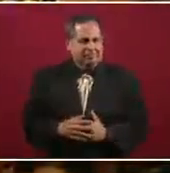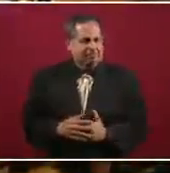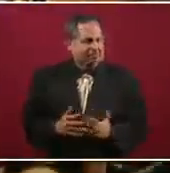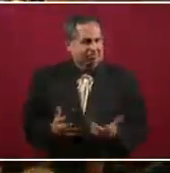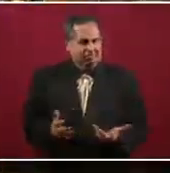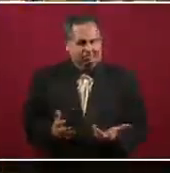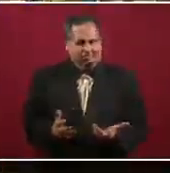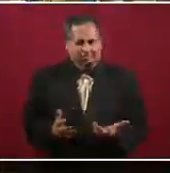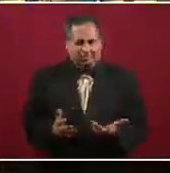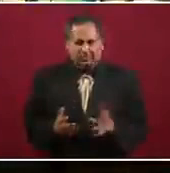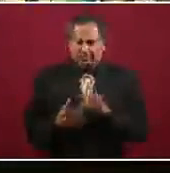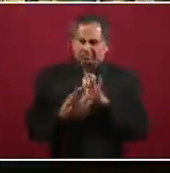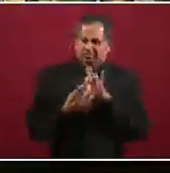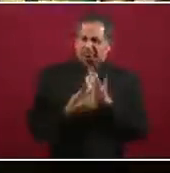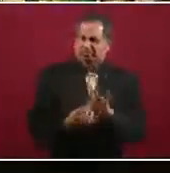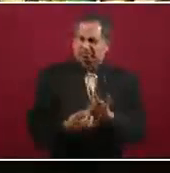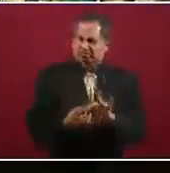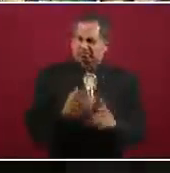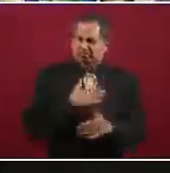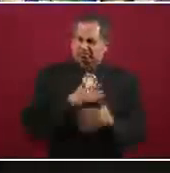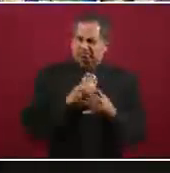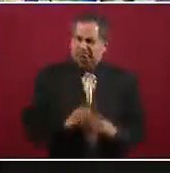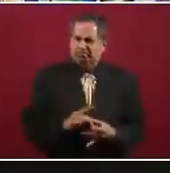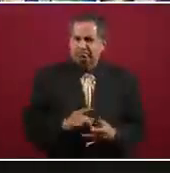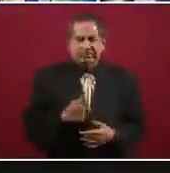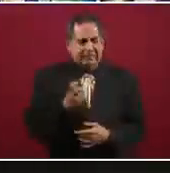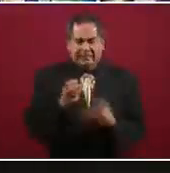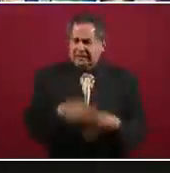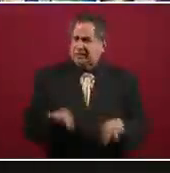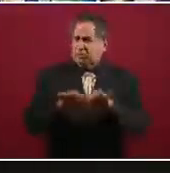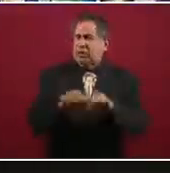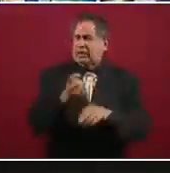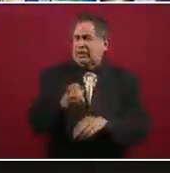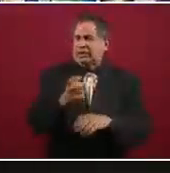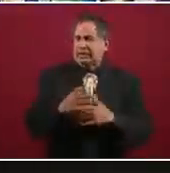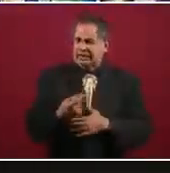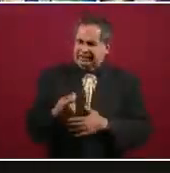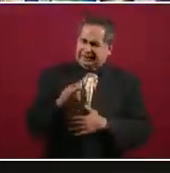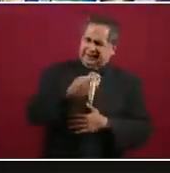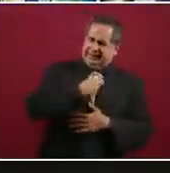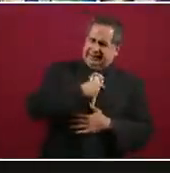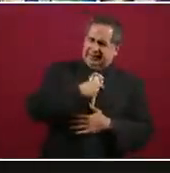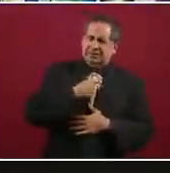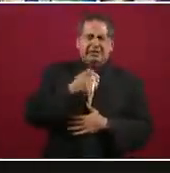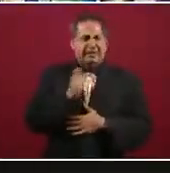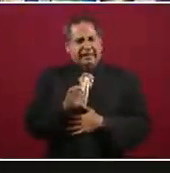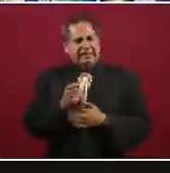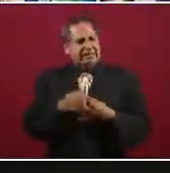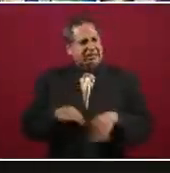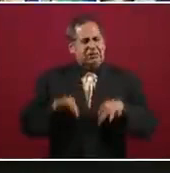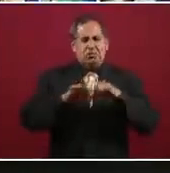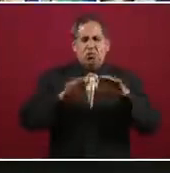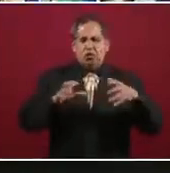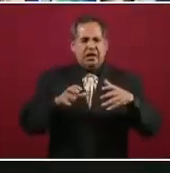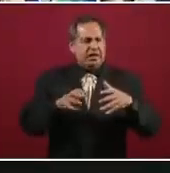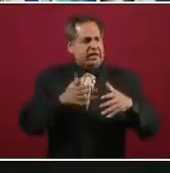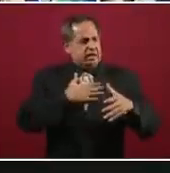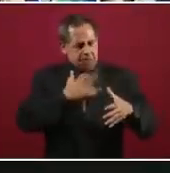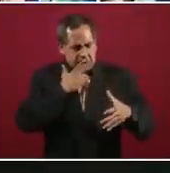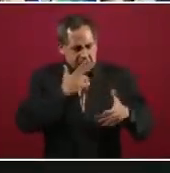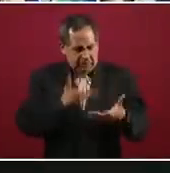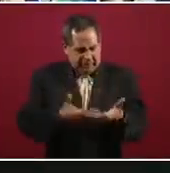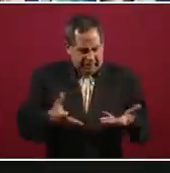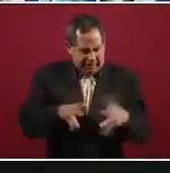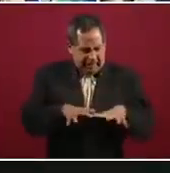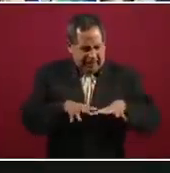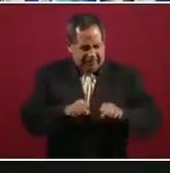¿Y con quién me identifico? Y esto es muy importante. La identidad construye una especie de tierra debajo de los